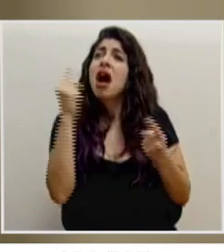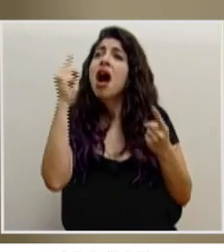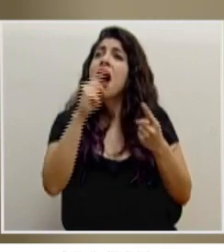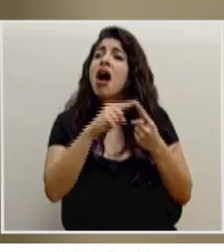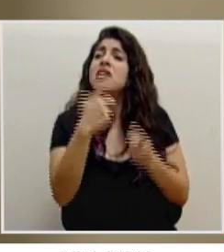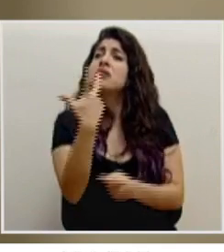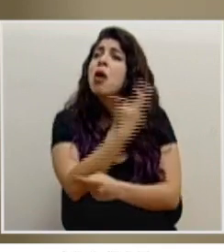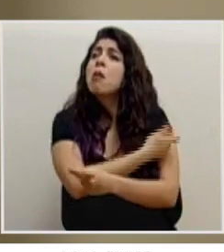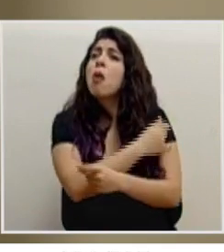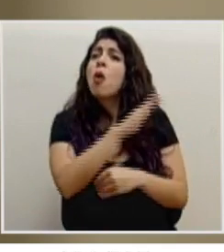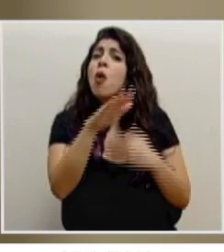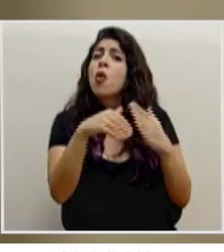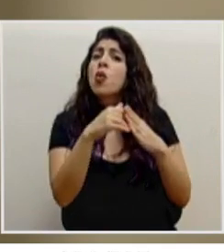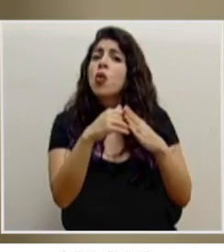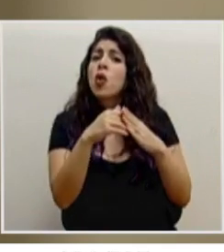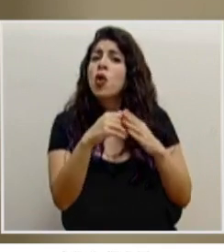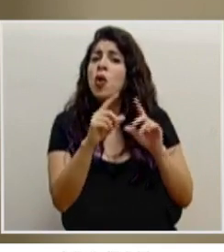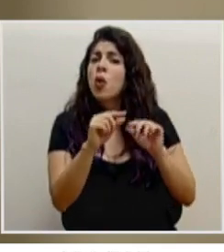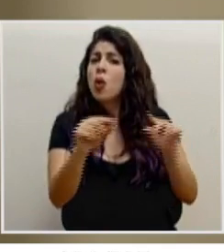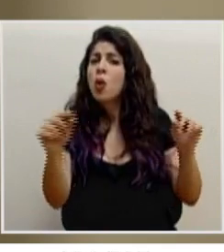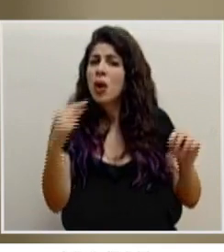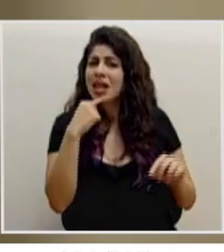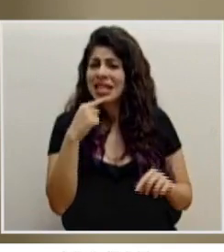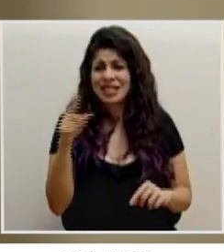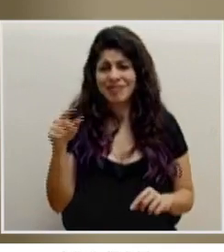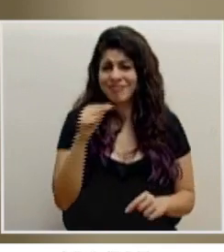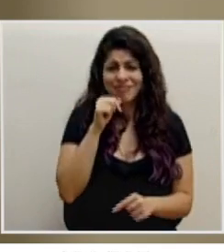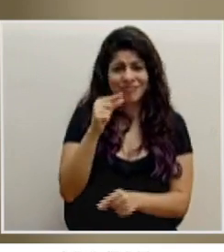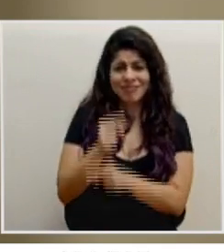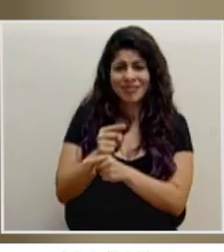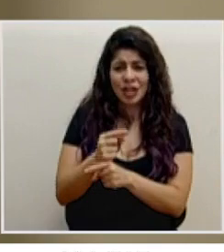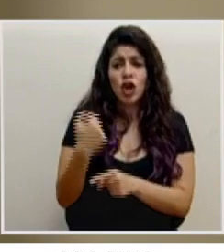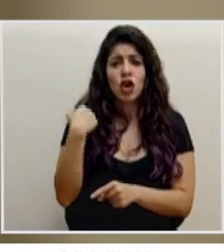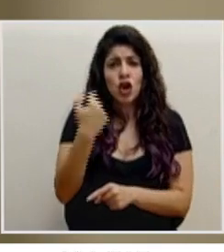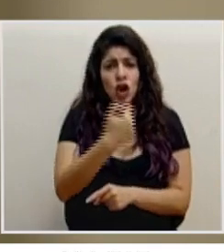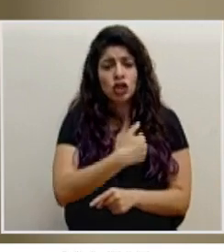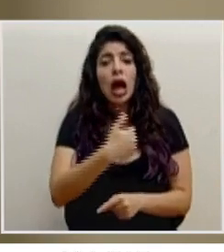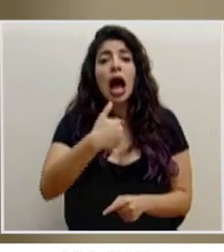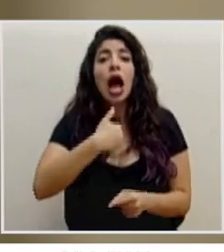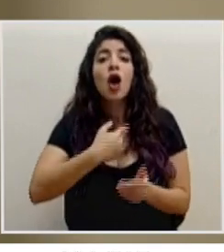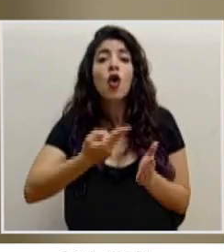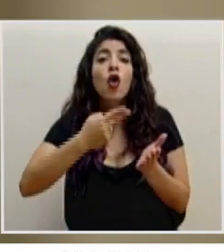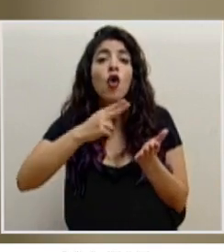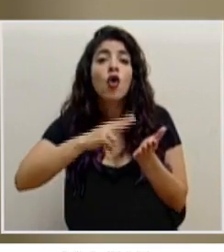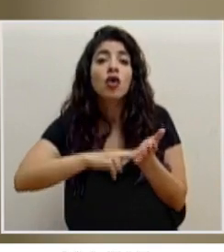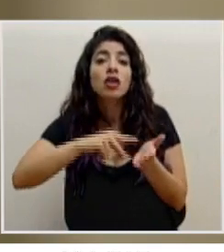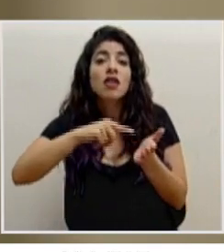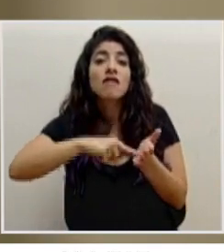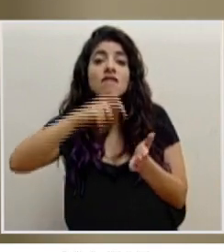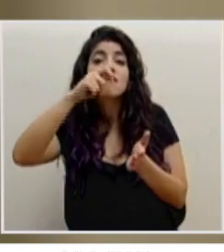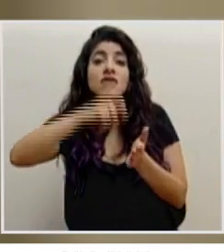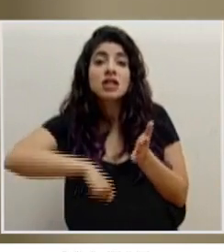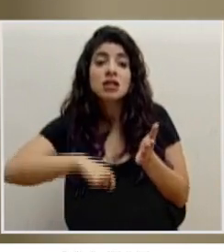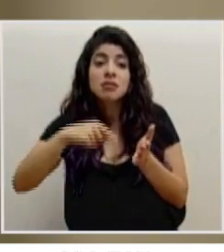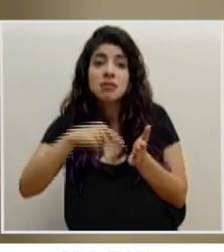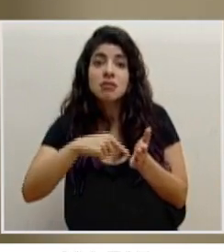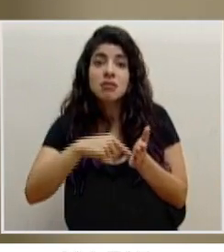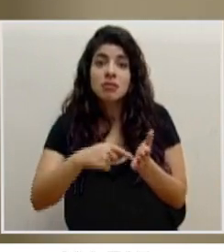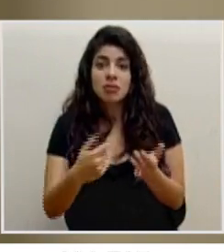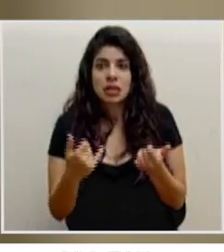inmunidad de rebaño. Y eso es incorrecto. O sea, nosotros tenemos contratos firmados justamente y ya van a